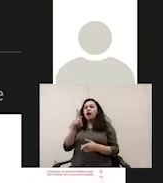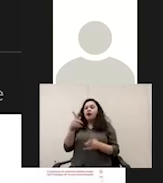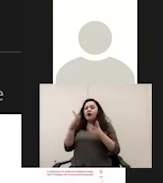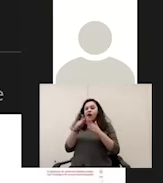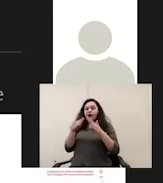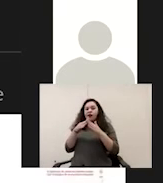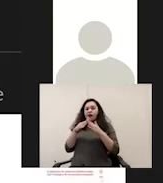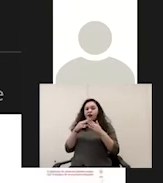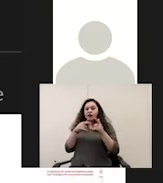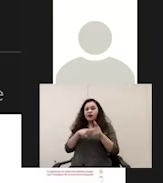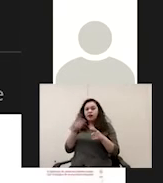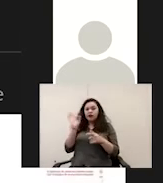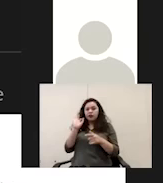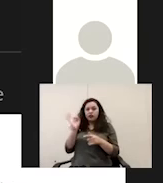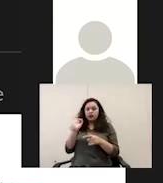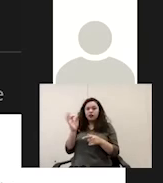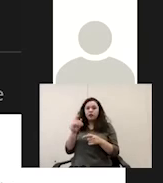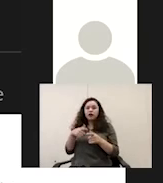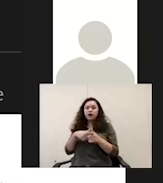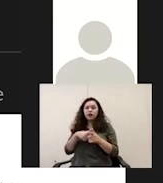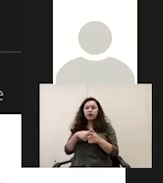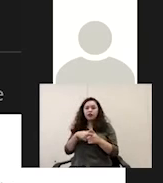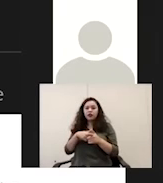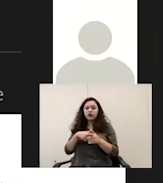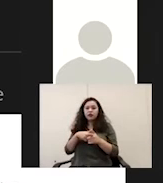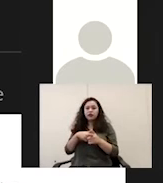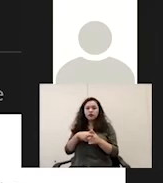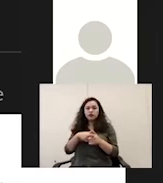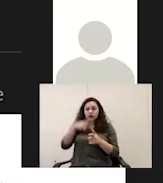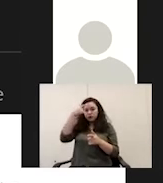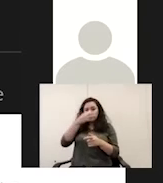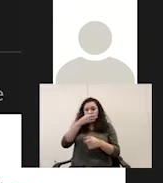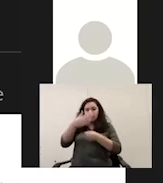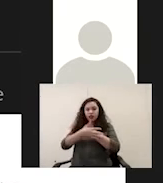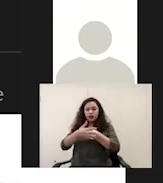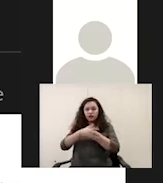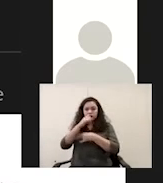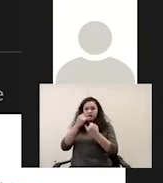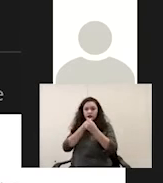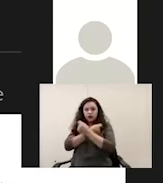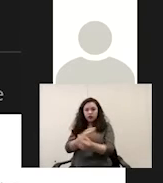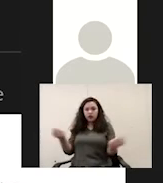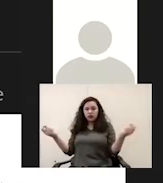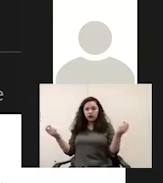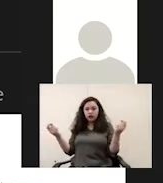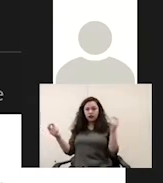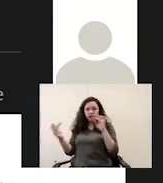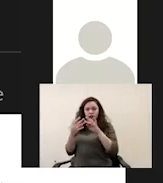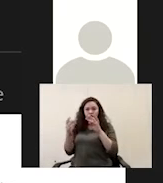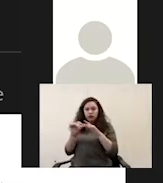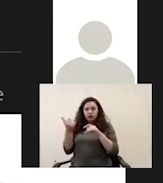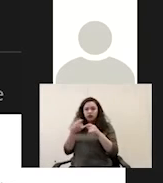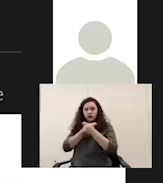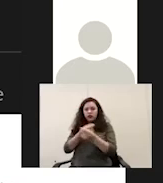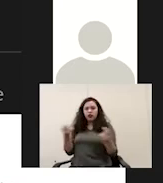dé seguimiento puntual y que también los papás avisen. ¿Por qué? Pues porque ese niño estuvo en contacto con otro tipo de niños,